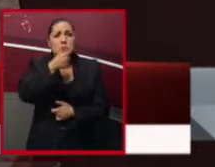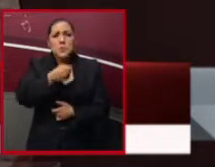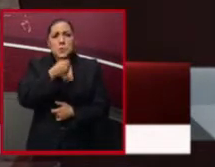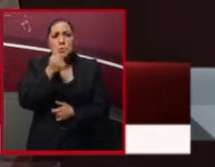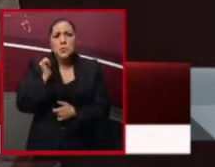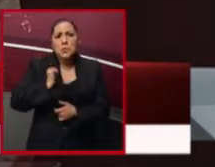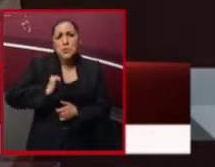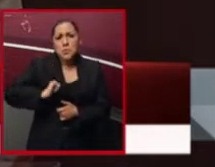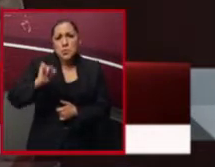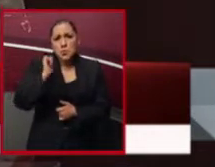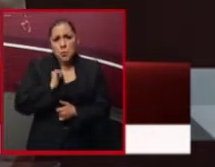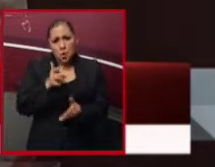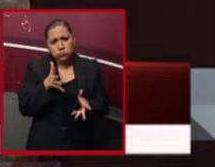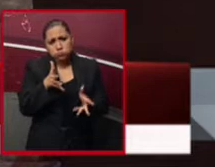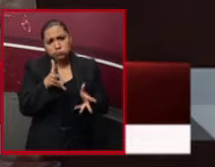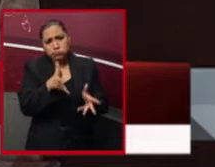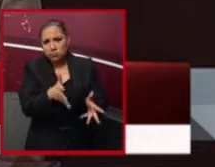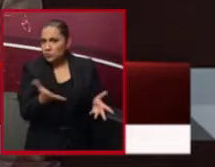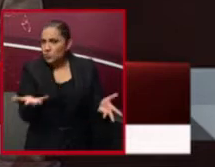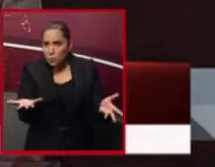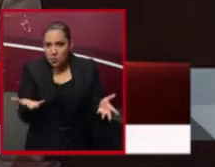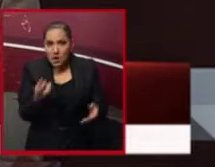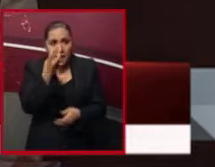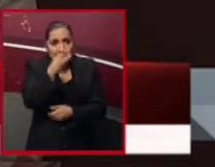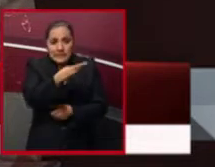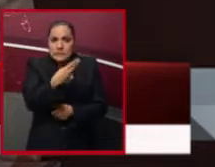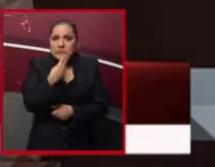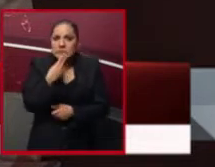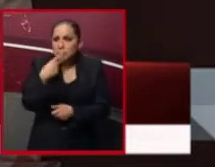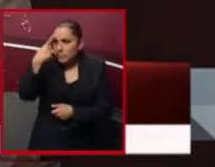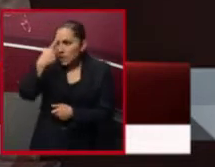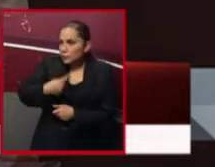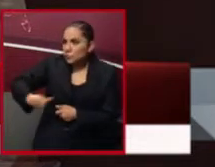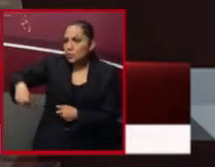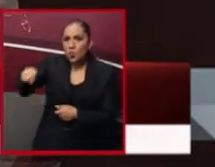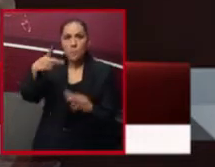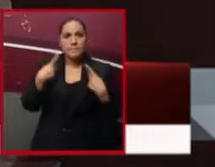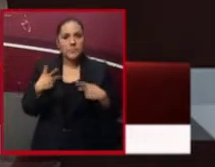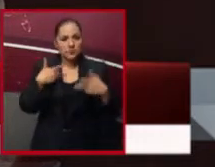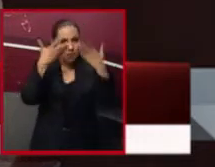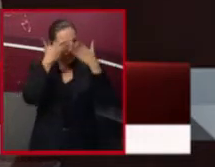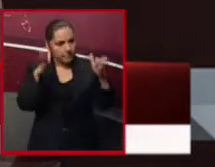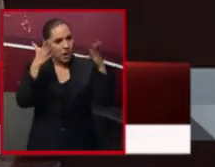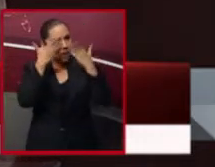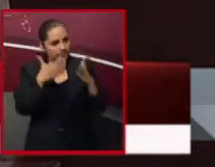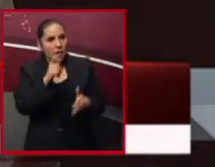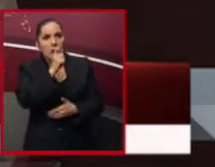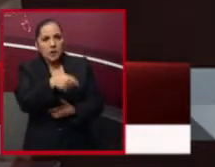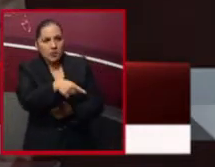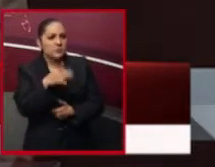vía por la que todo el país se entera de lo que acontece en esta soberanía.